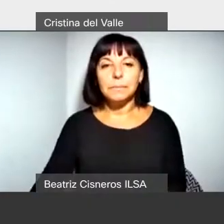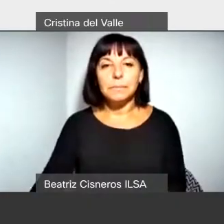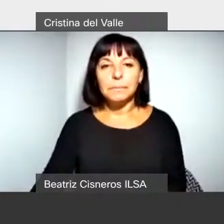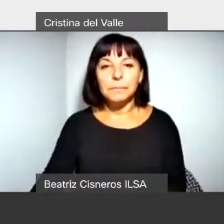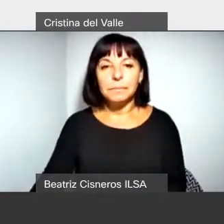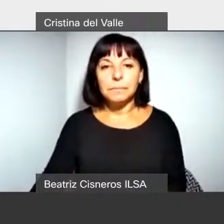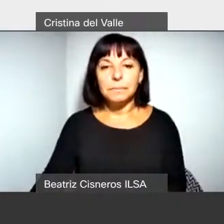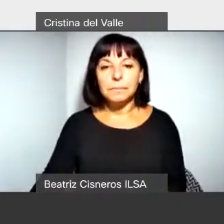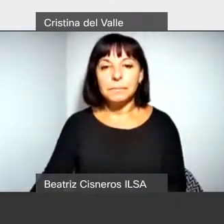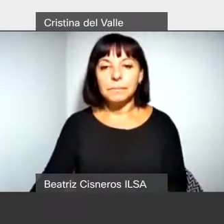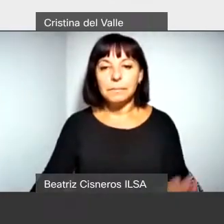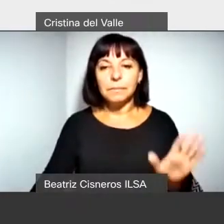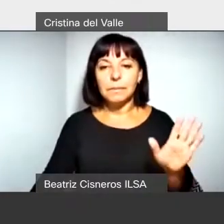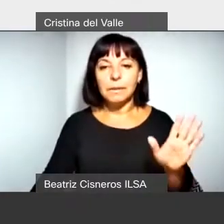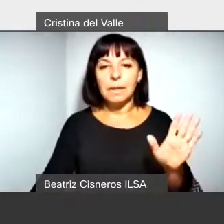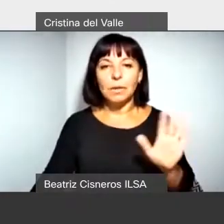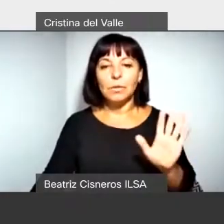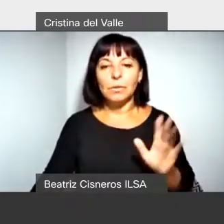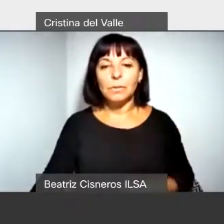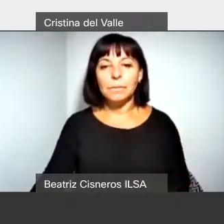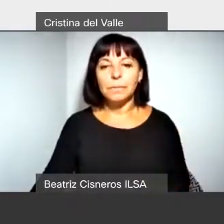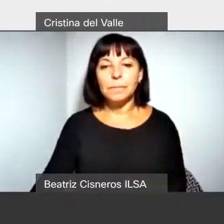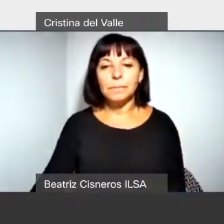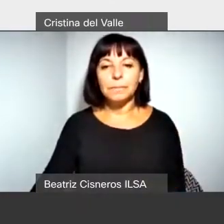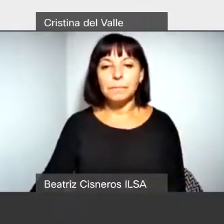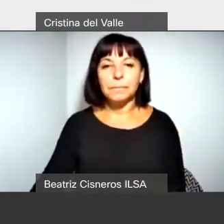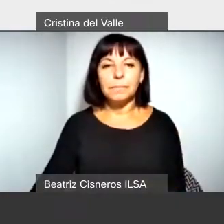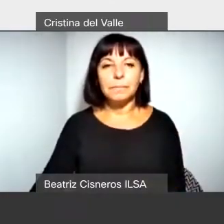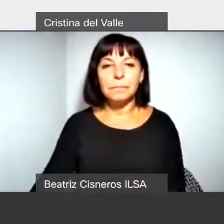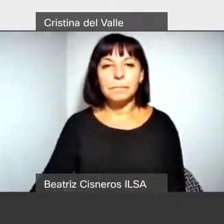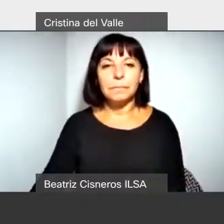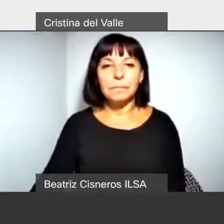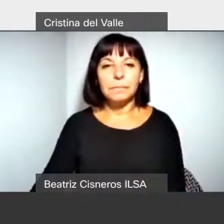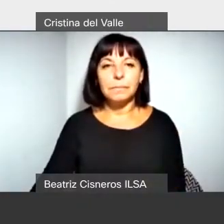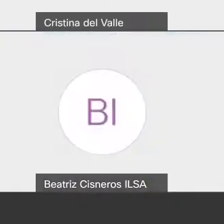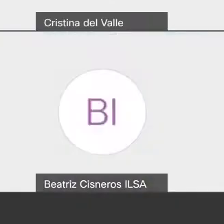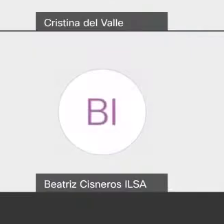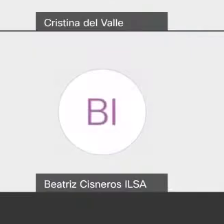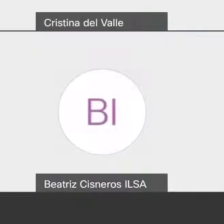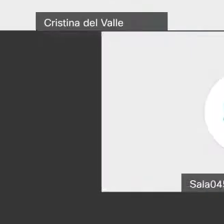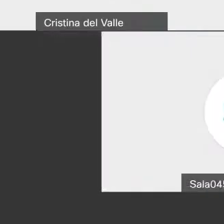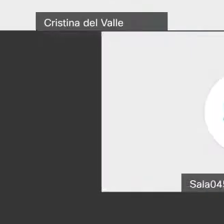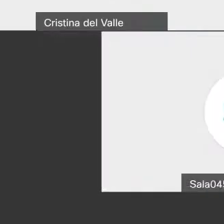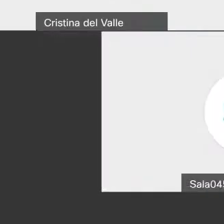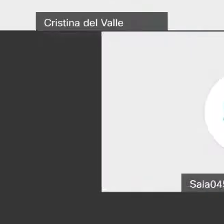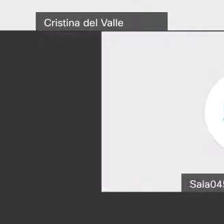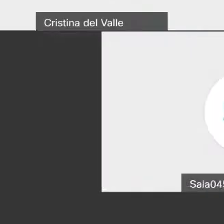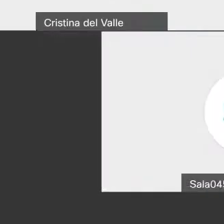Bueno, gracias Lucas, hasta luego. No, gracias a Chao. ustedes. Hasta luego. Chao.